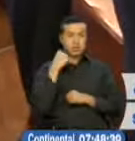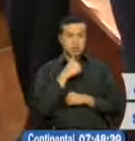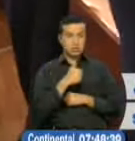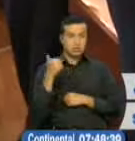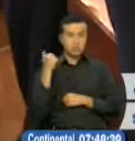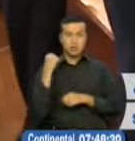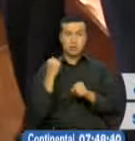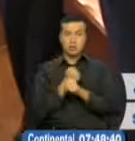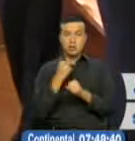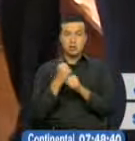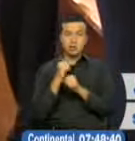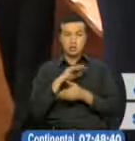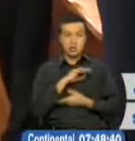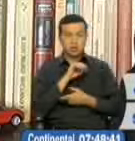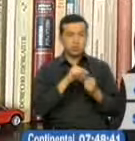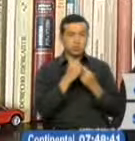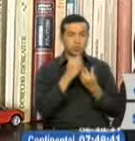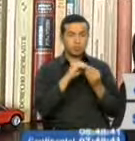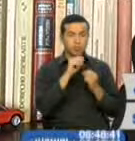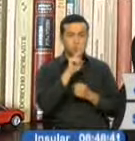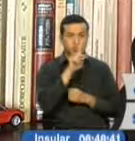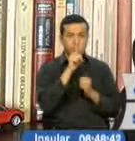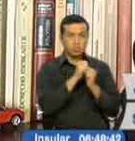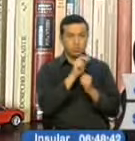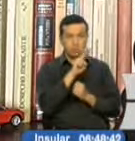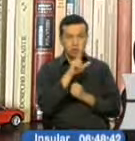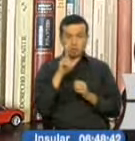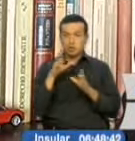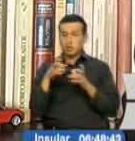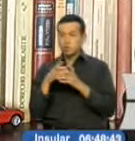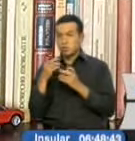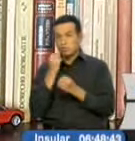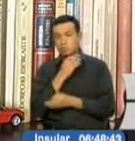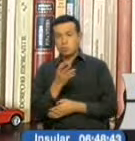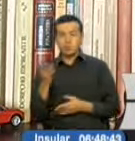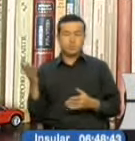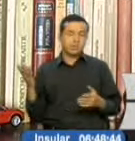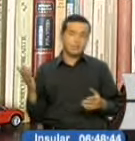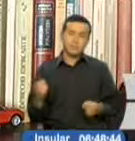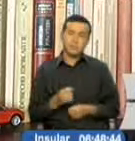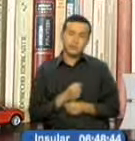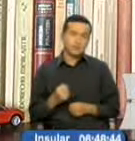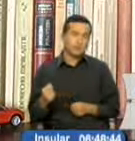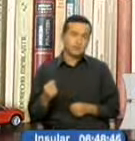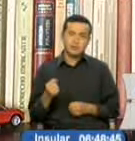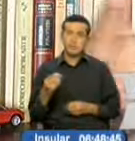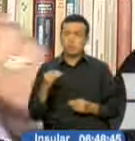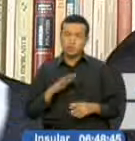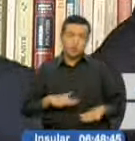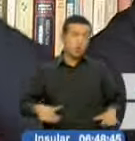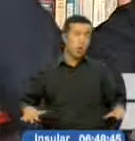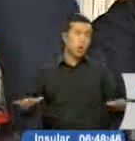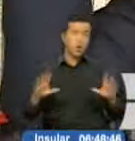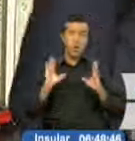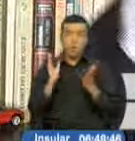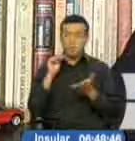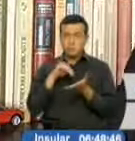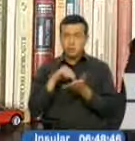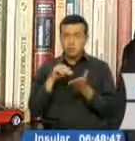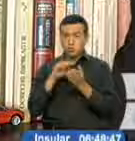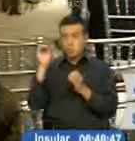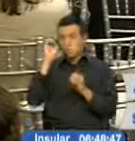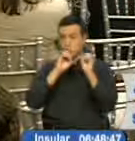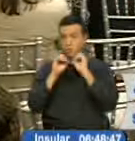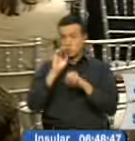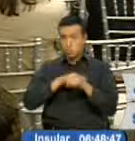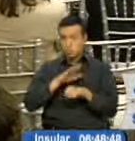par de sus funciones como delegado de Creo Suma. Yo no puedo hacer declaraciones que comprometan a todos los integrantes del